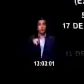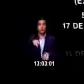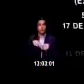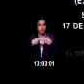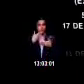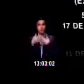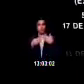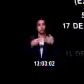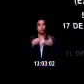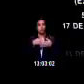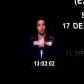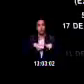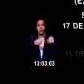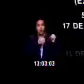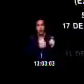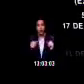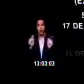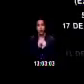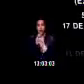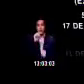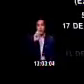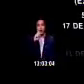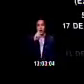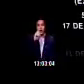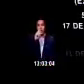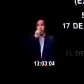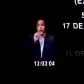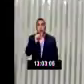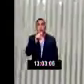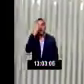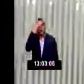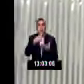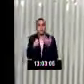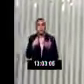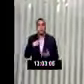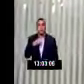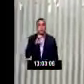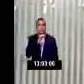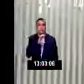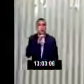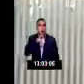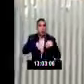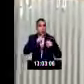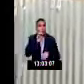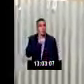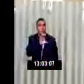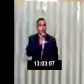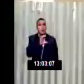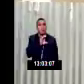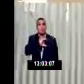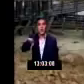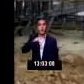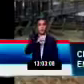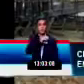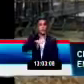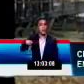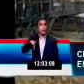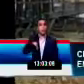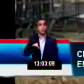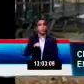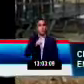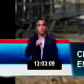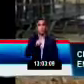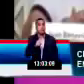procesados por delincuencia organizada junto a Mendoza. Esto por el desvío de fondos en la fallida construcción del hospital de Pedernales. Ellos